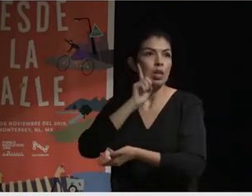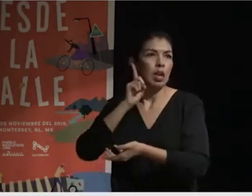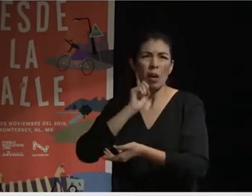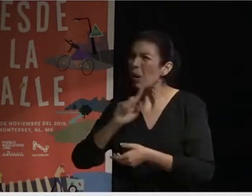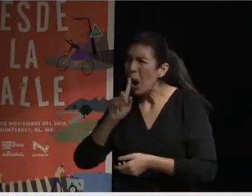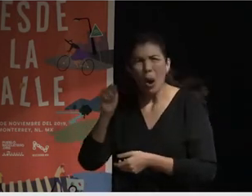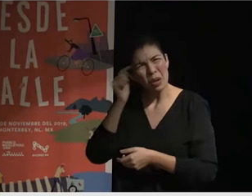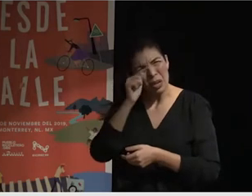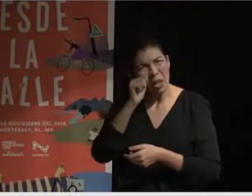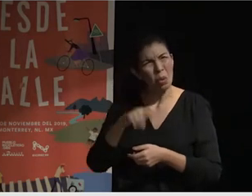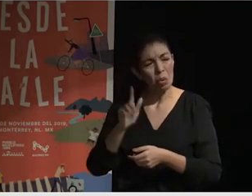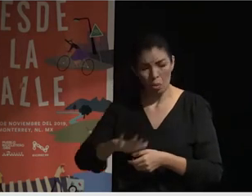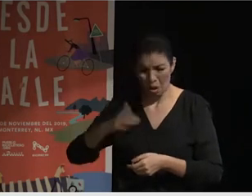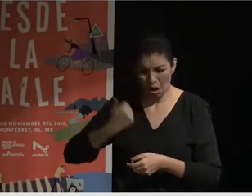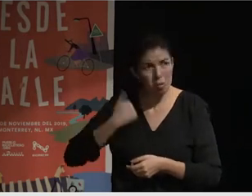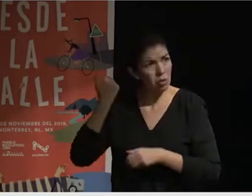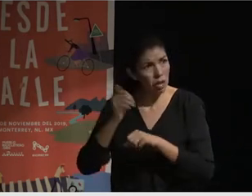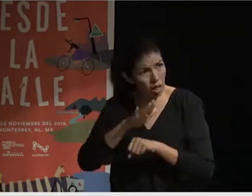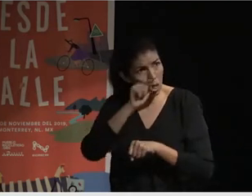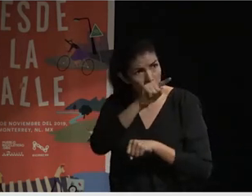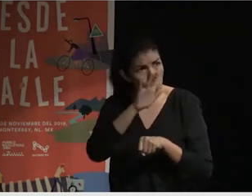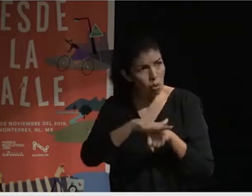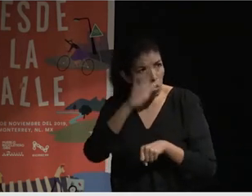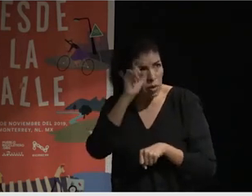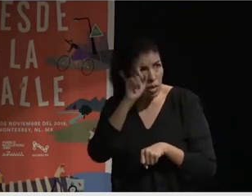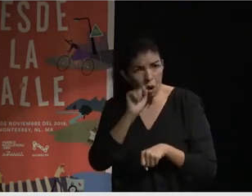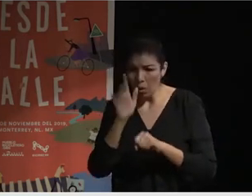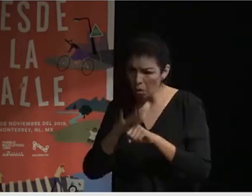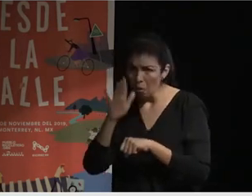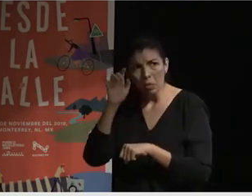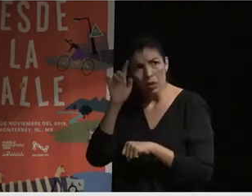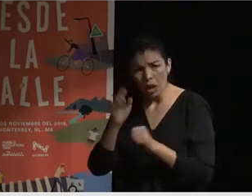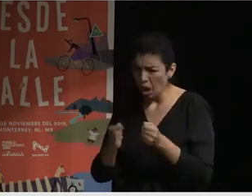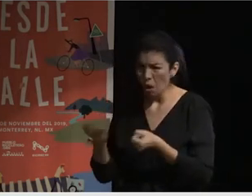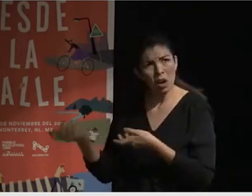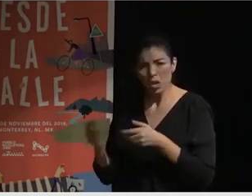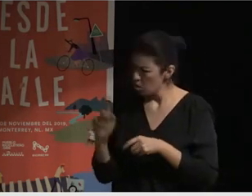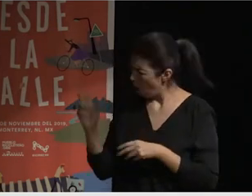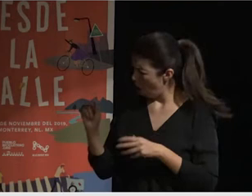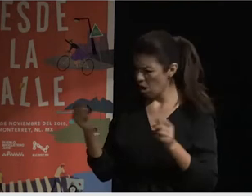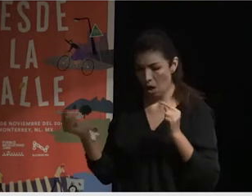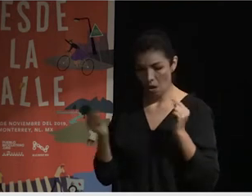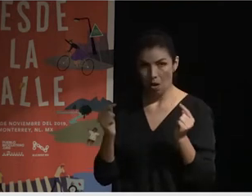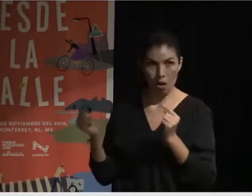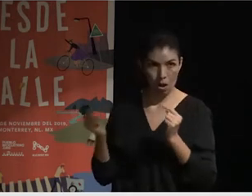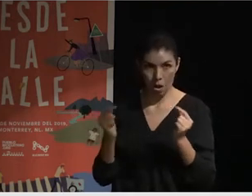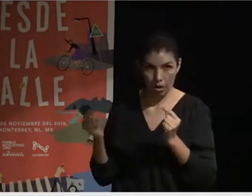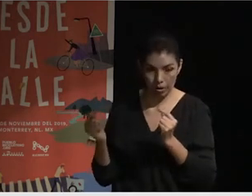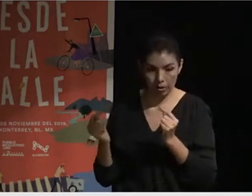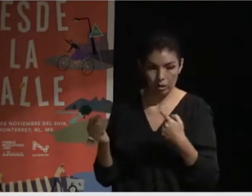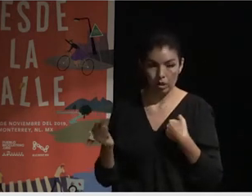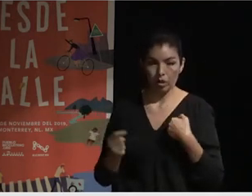entonces esta persona, yo le dije, ¿no? Sobre todo al grupo de mujeres, bueno, es que el problema aquí se dan cuenta que es que no nos ponemos de acuerdo porque